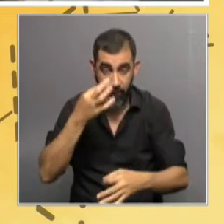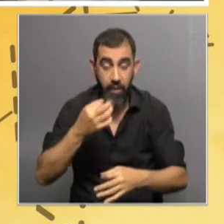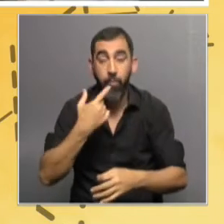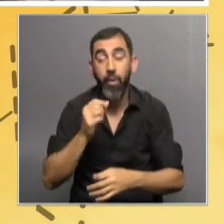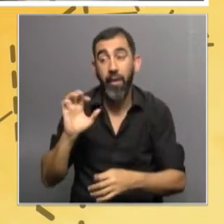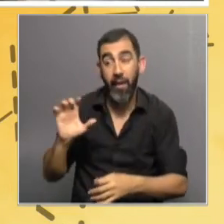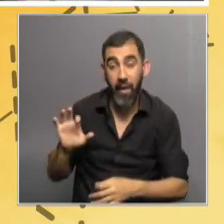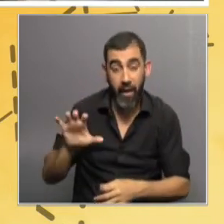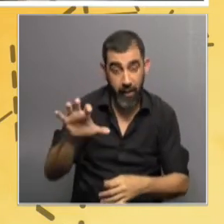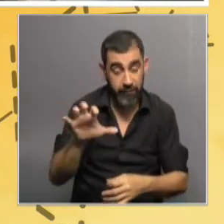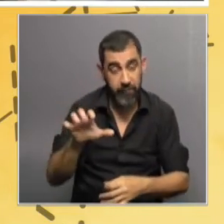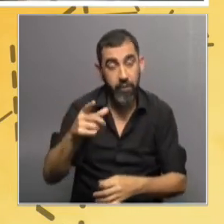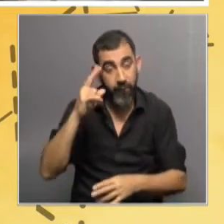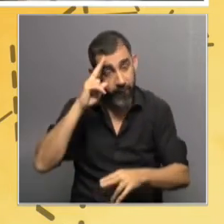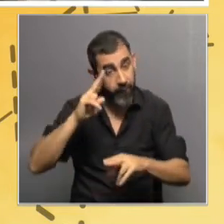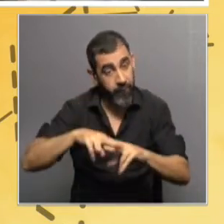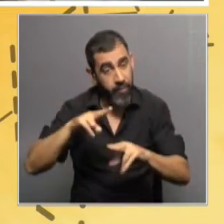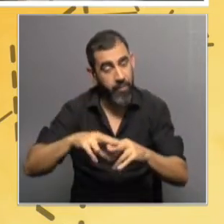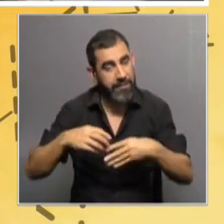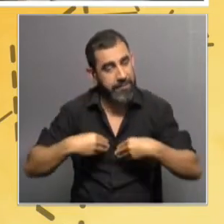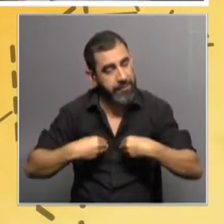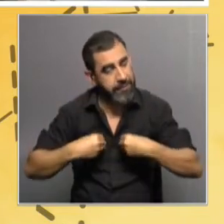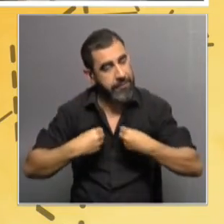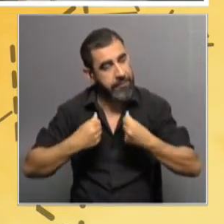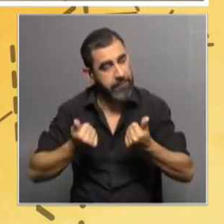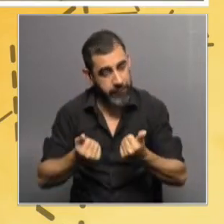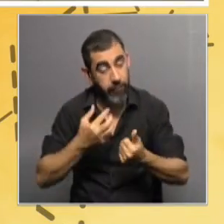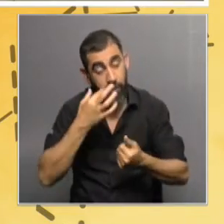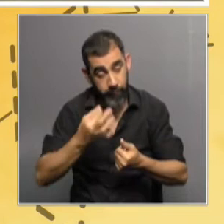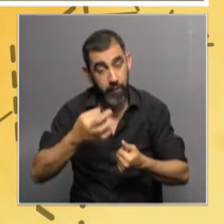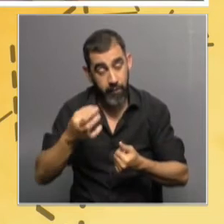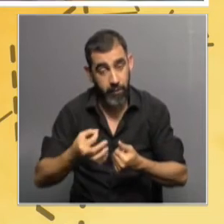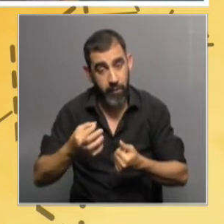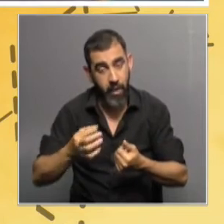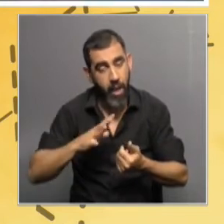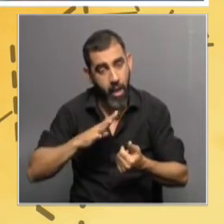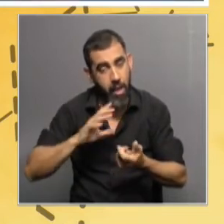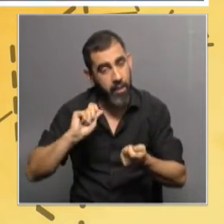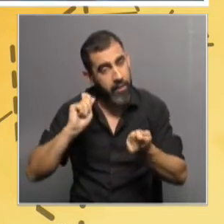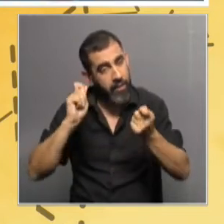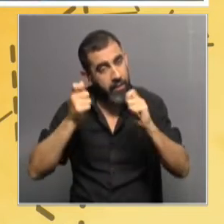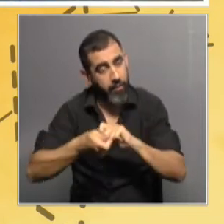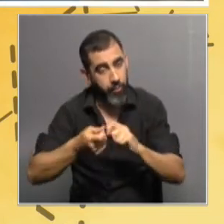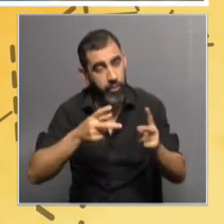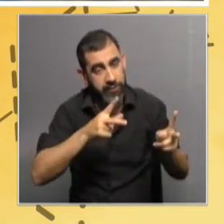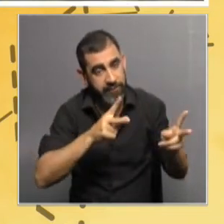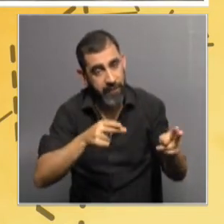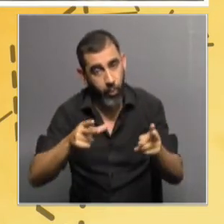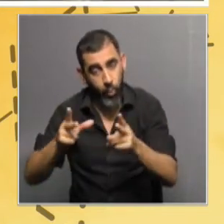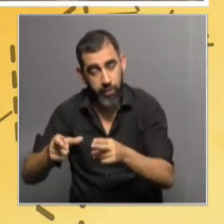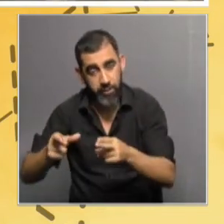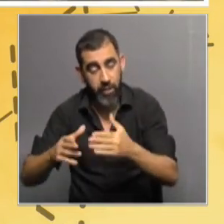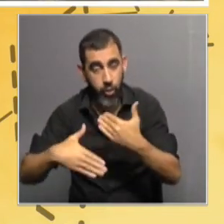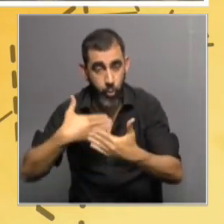particular es una enfermedad muy sensible a alteraciones en la secuencia de los procesos